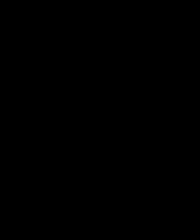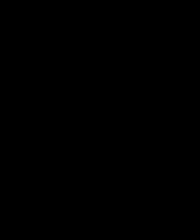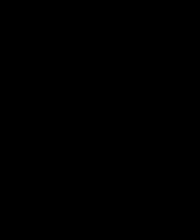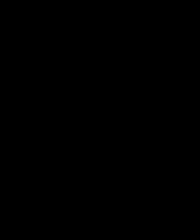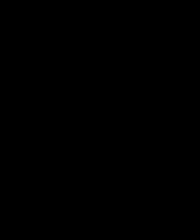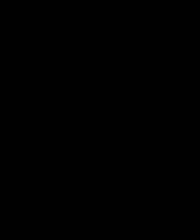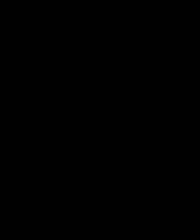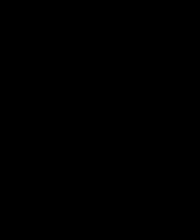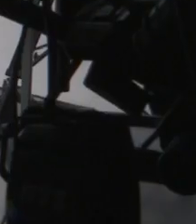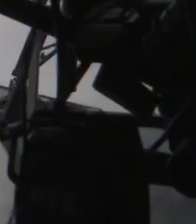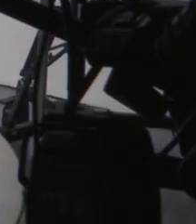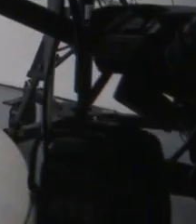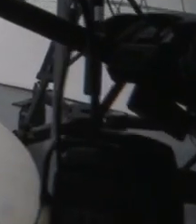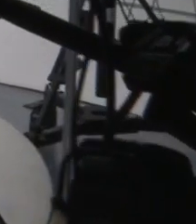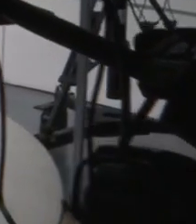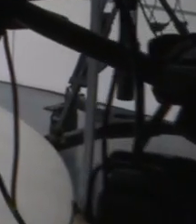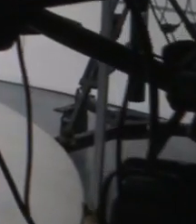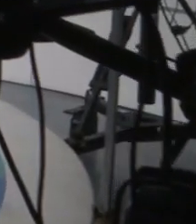Televisión.